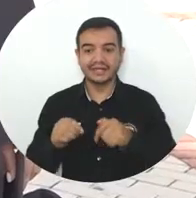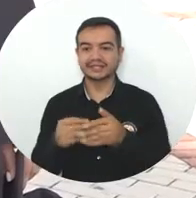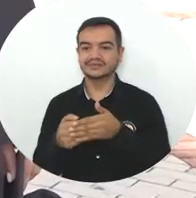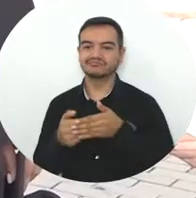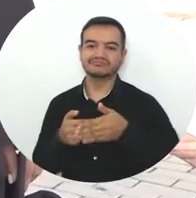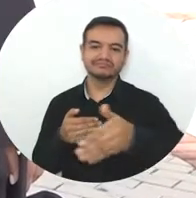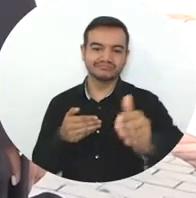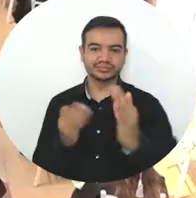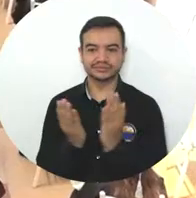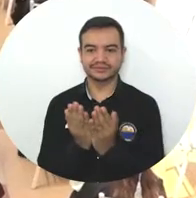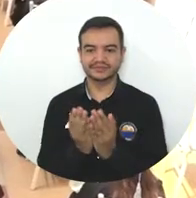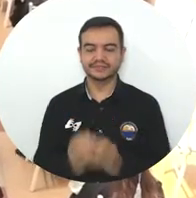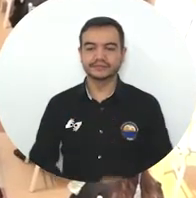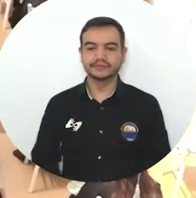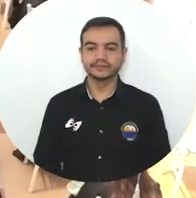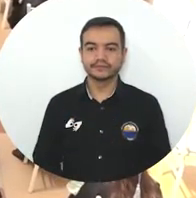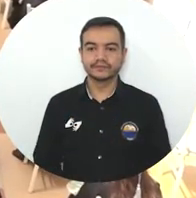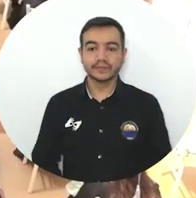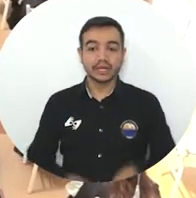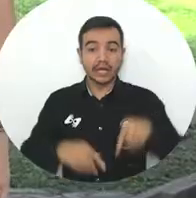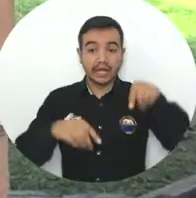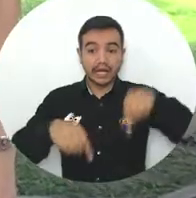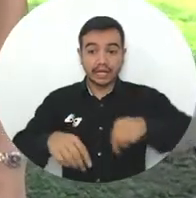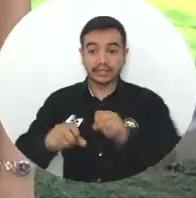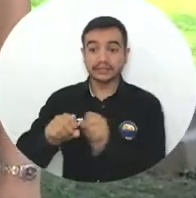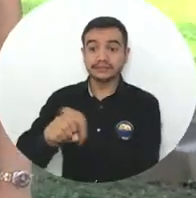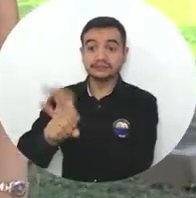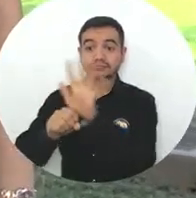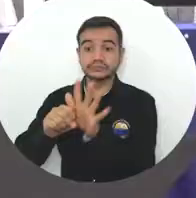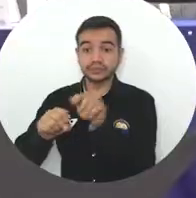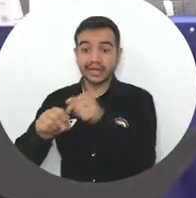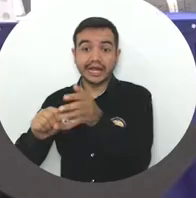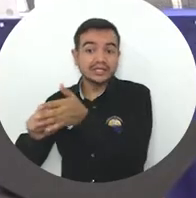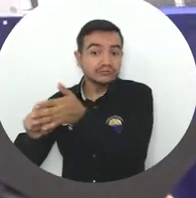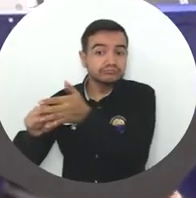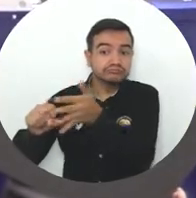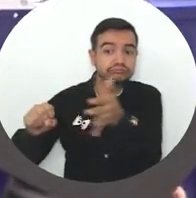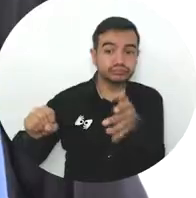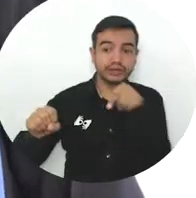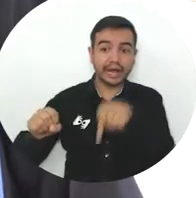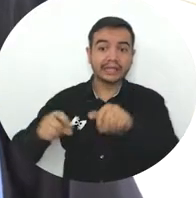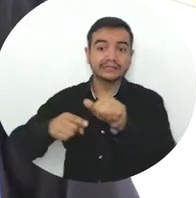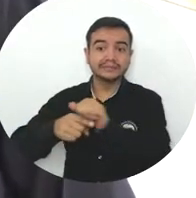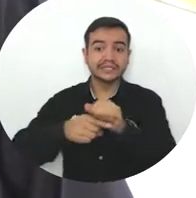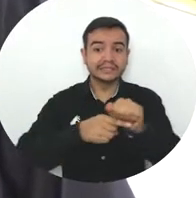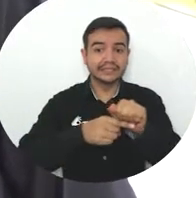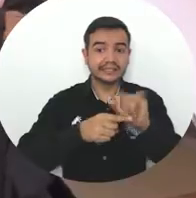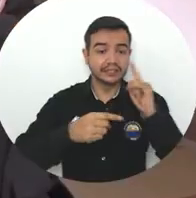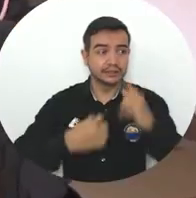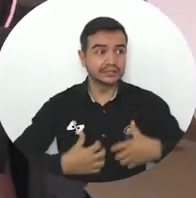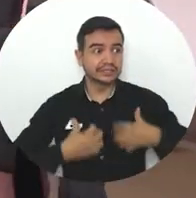universidad. Hacer prácticas en medio de la pandemia, teniendo siempre ese miedo, el riesgo a